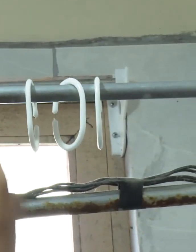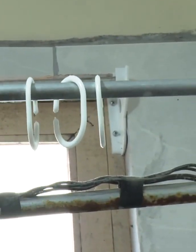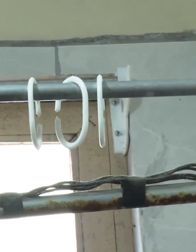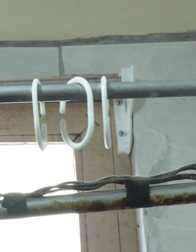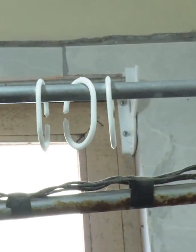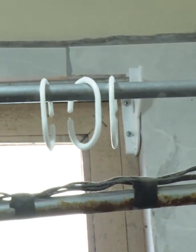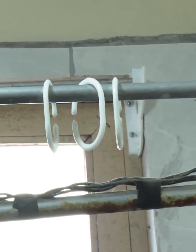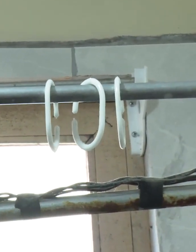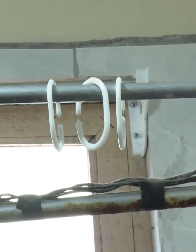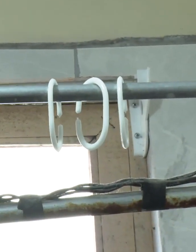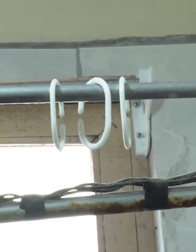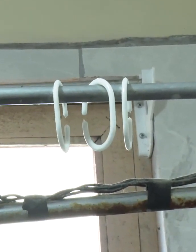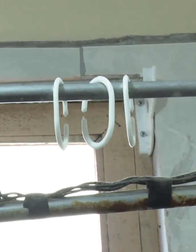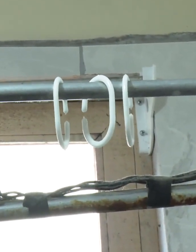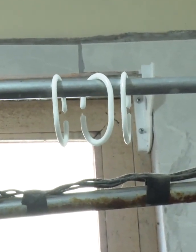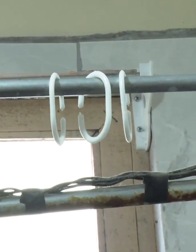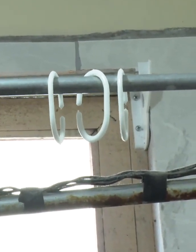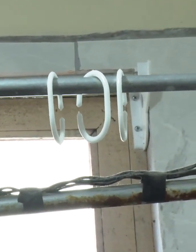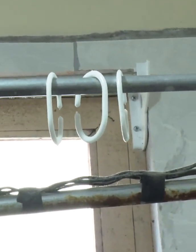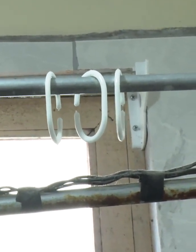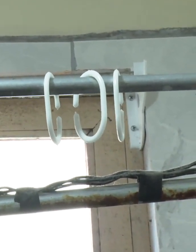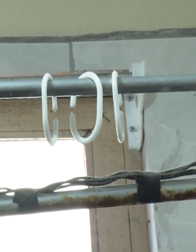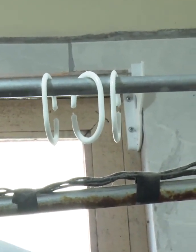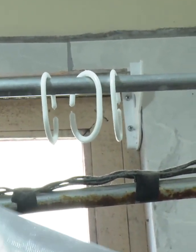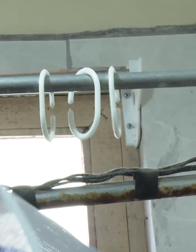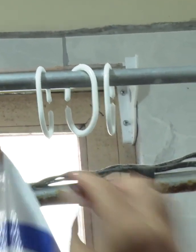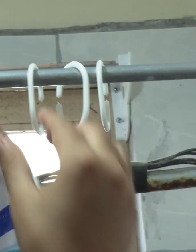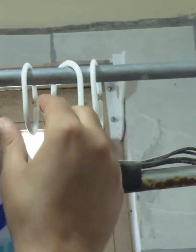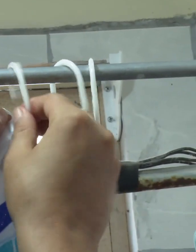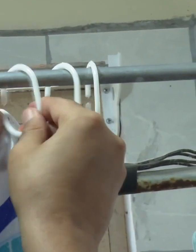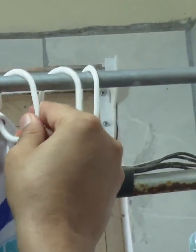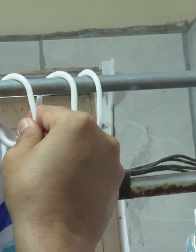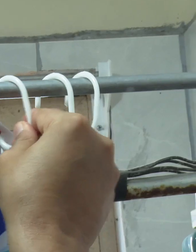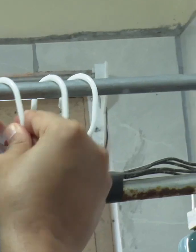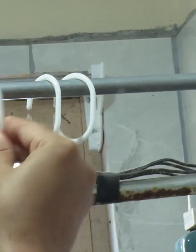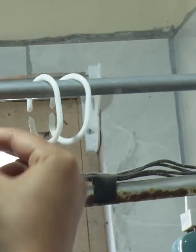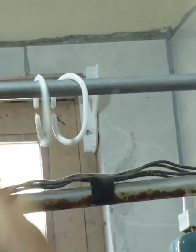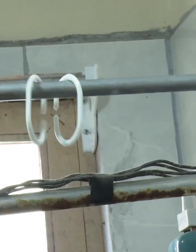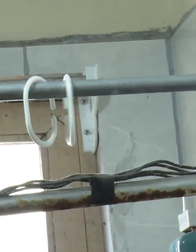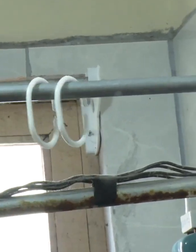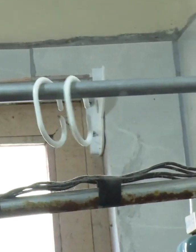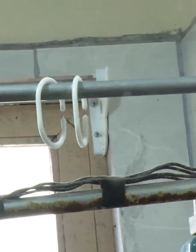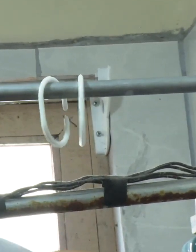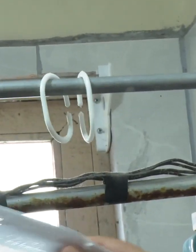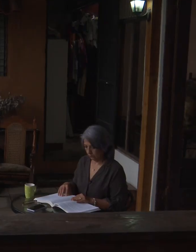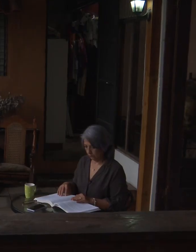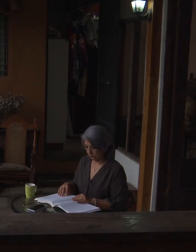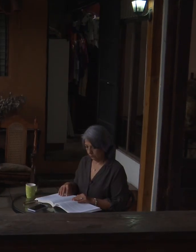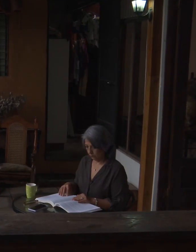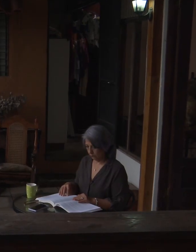Muy bien, mi amor. Muchas gracias. Muy bien.